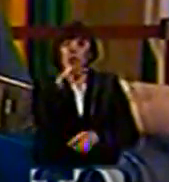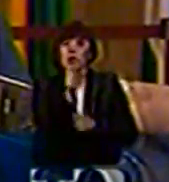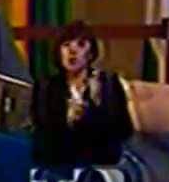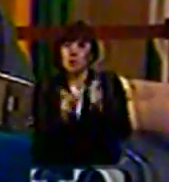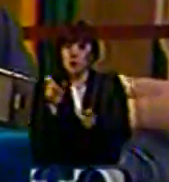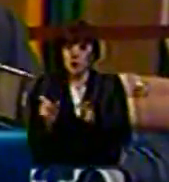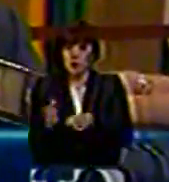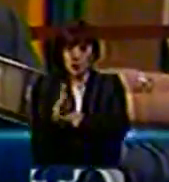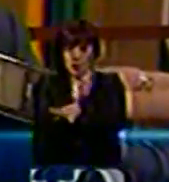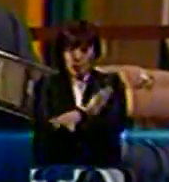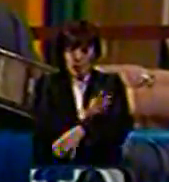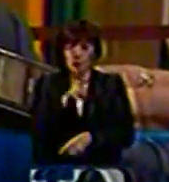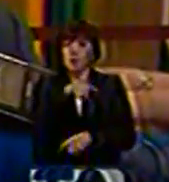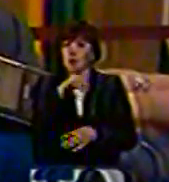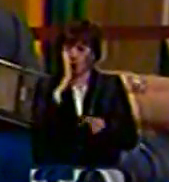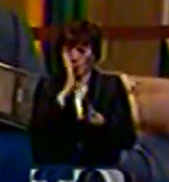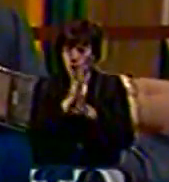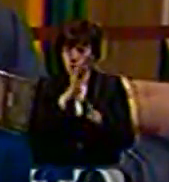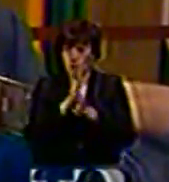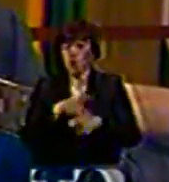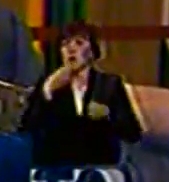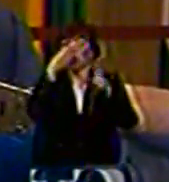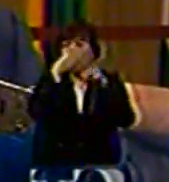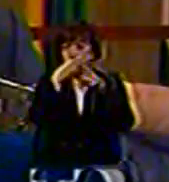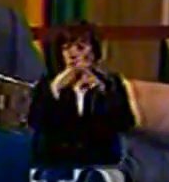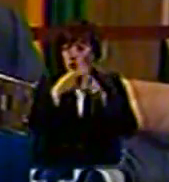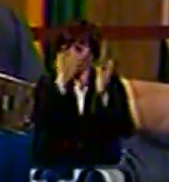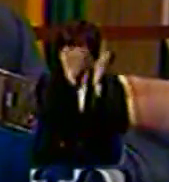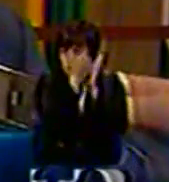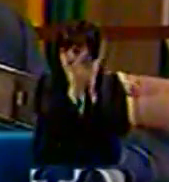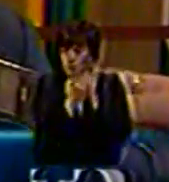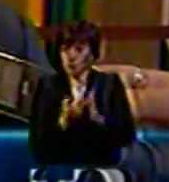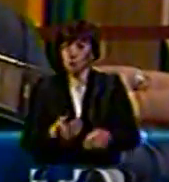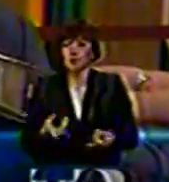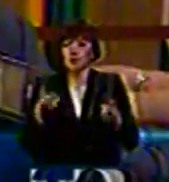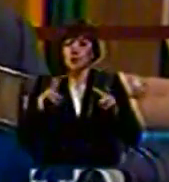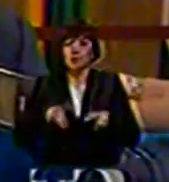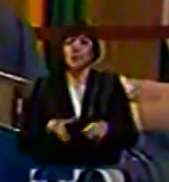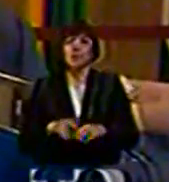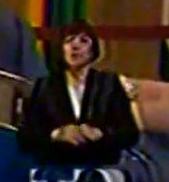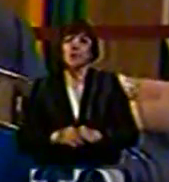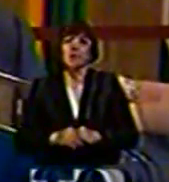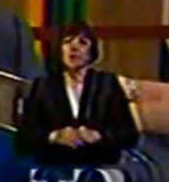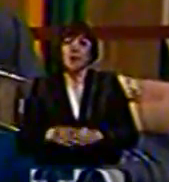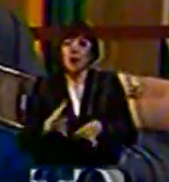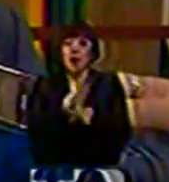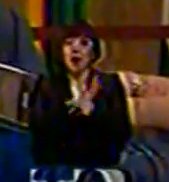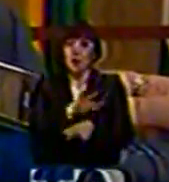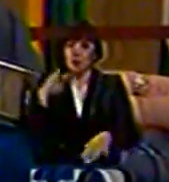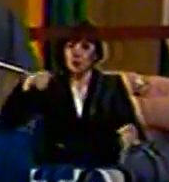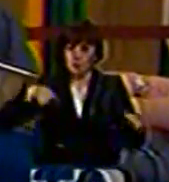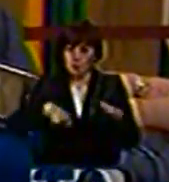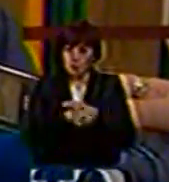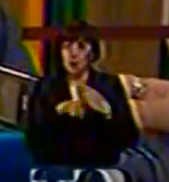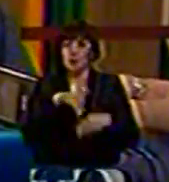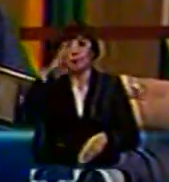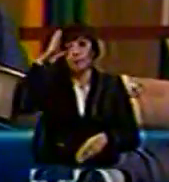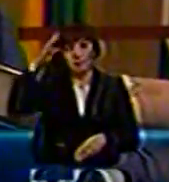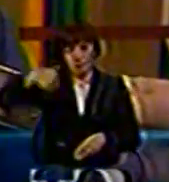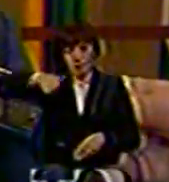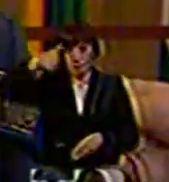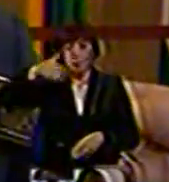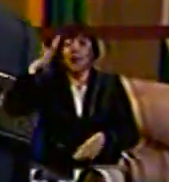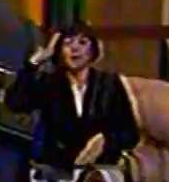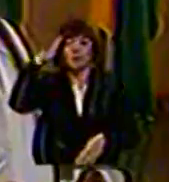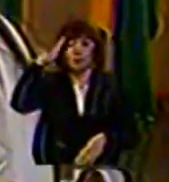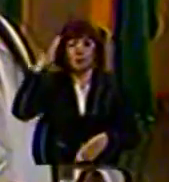él habló acerca de nombres y móviles del asesinato del general Gabela y que esto por el final no fue lo que